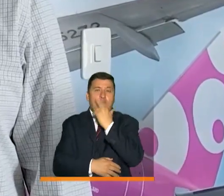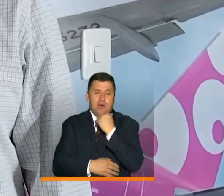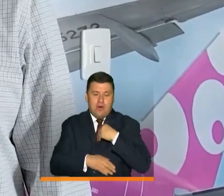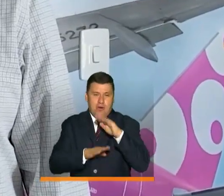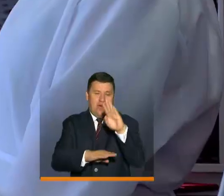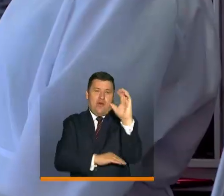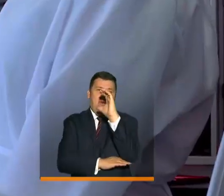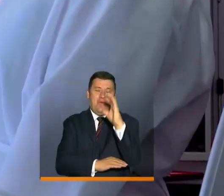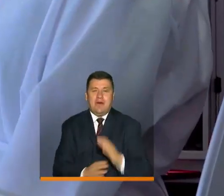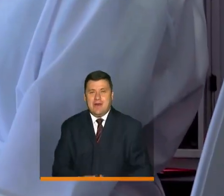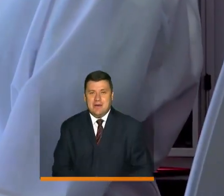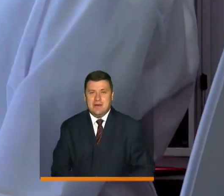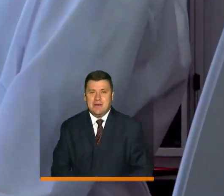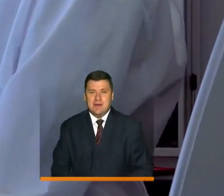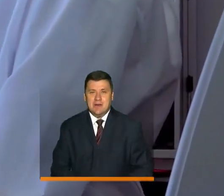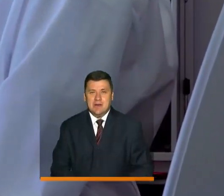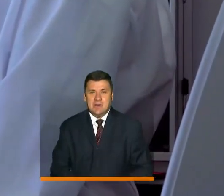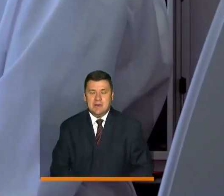Colombia.